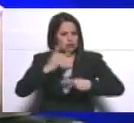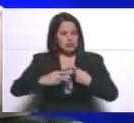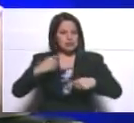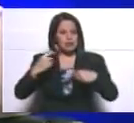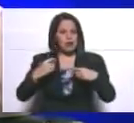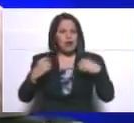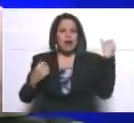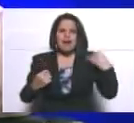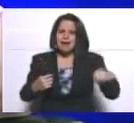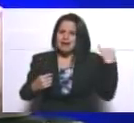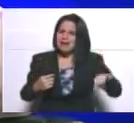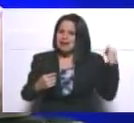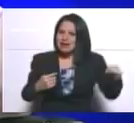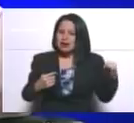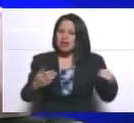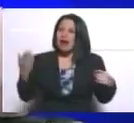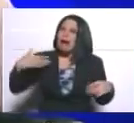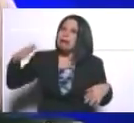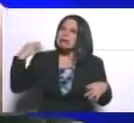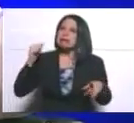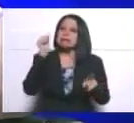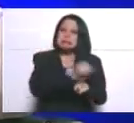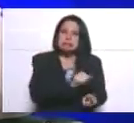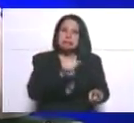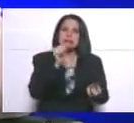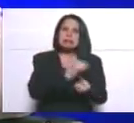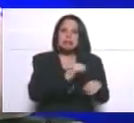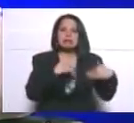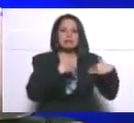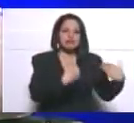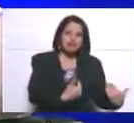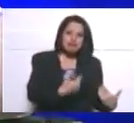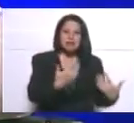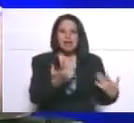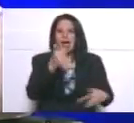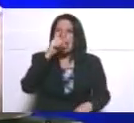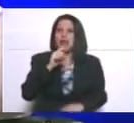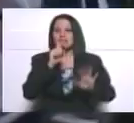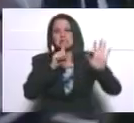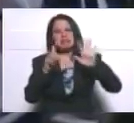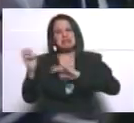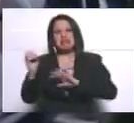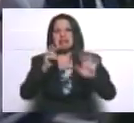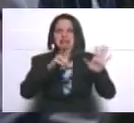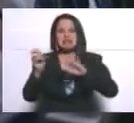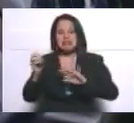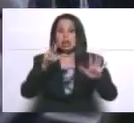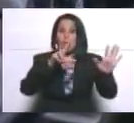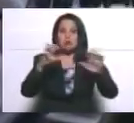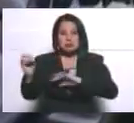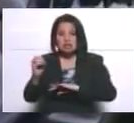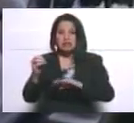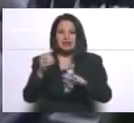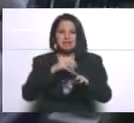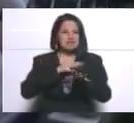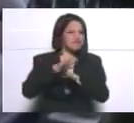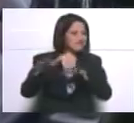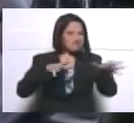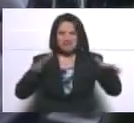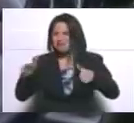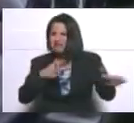de derrotas importantes en los años 60, en los años 70. Y bueno, los años 80 estaban dispersas las